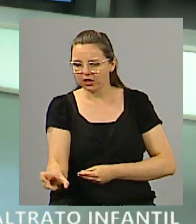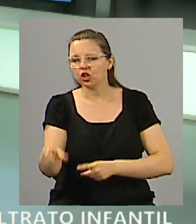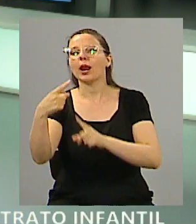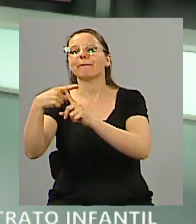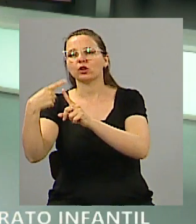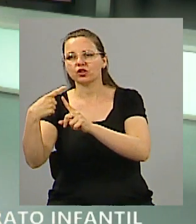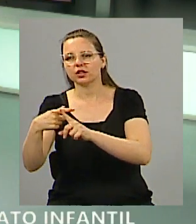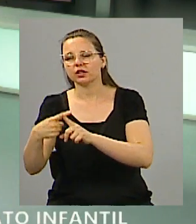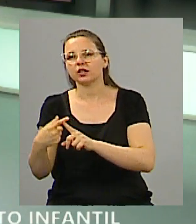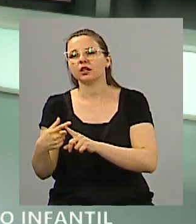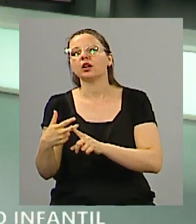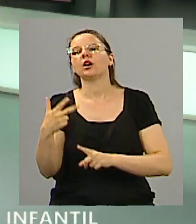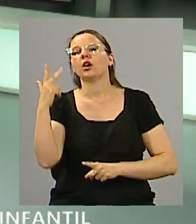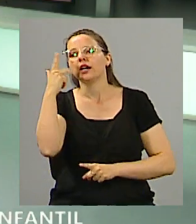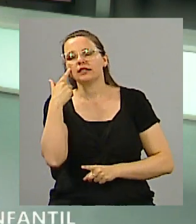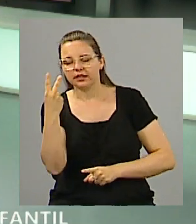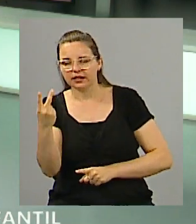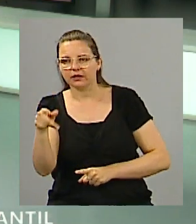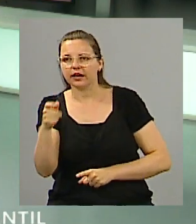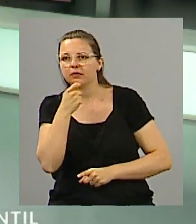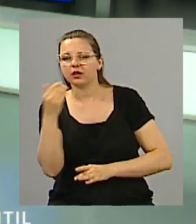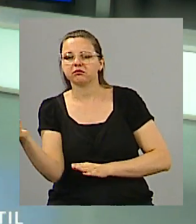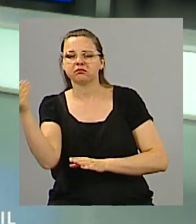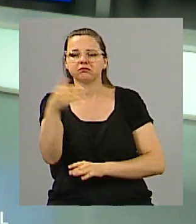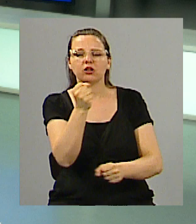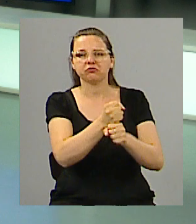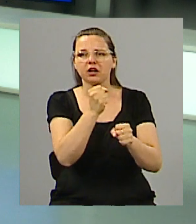trabajar o tenés que ingresar a un trabajo?